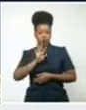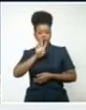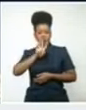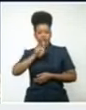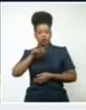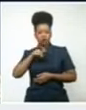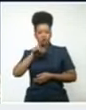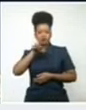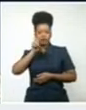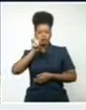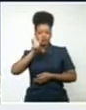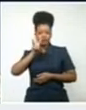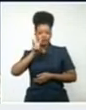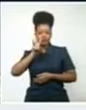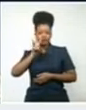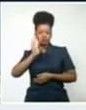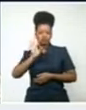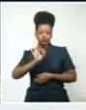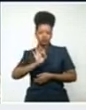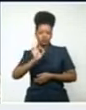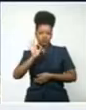4,13%, una letalidad del